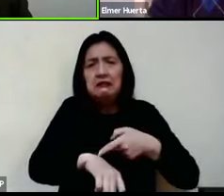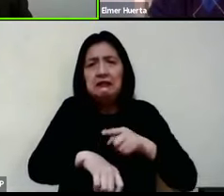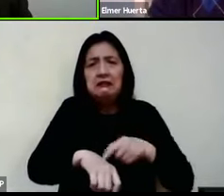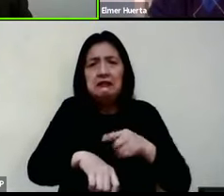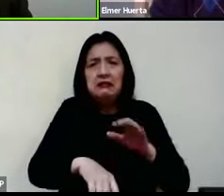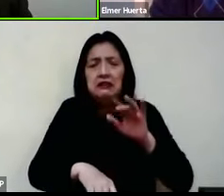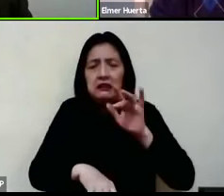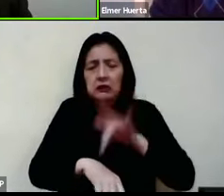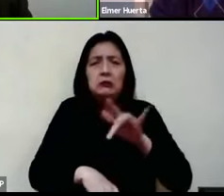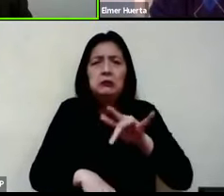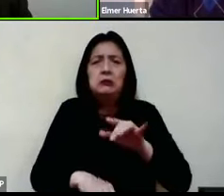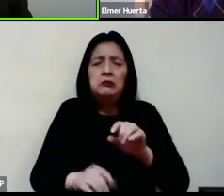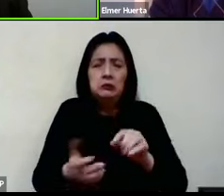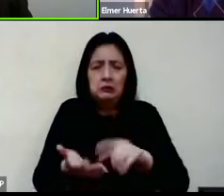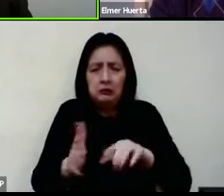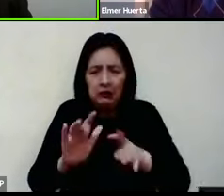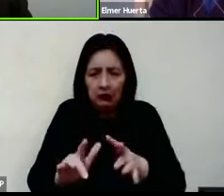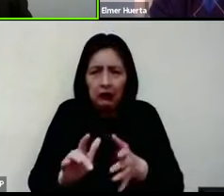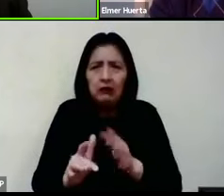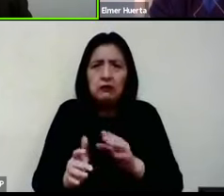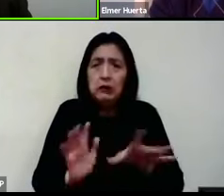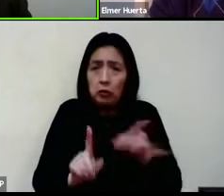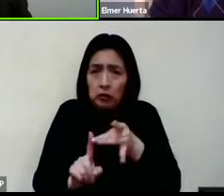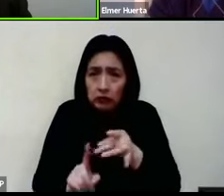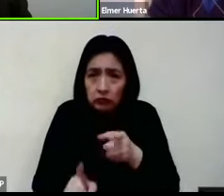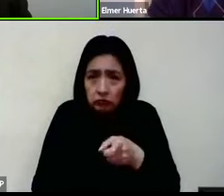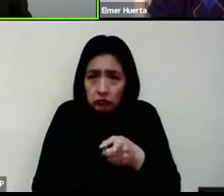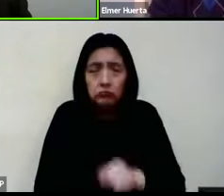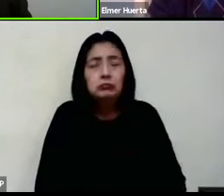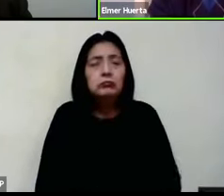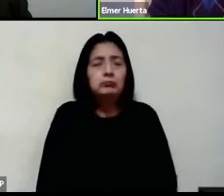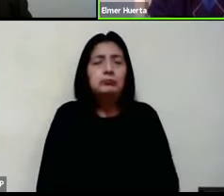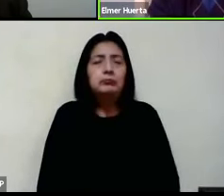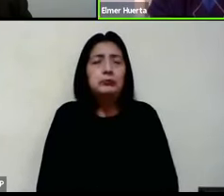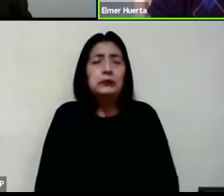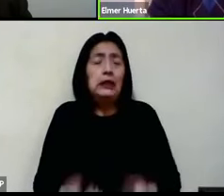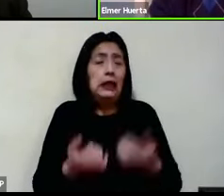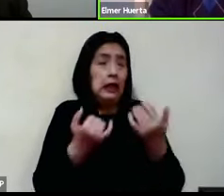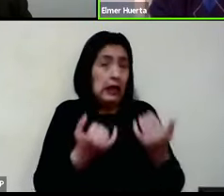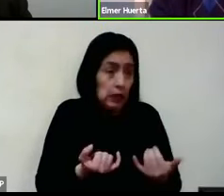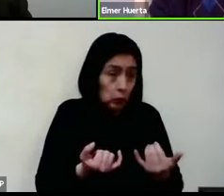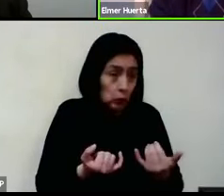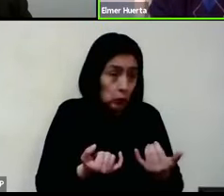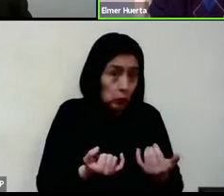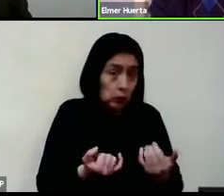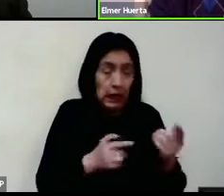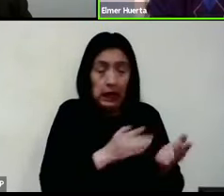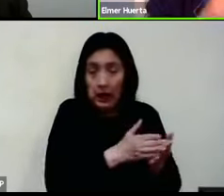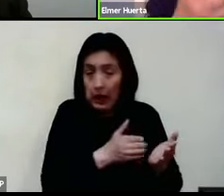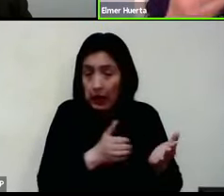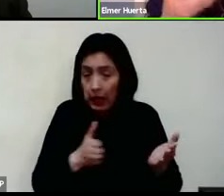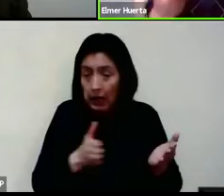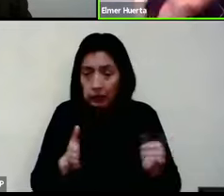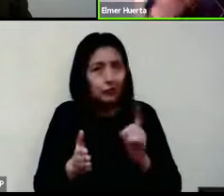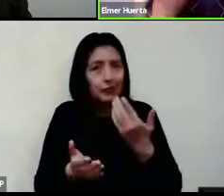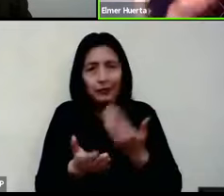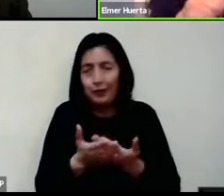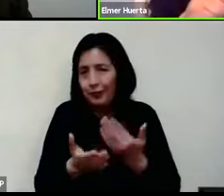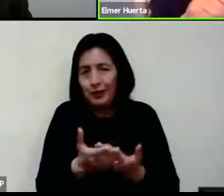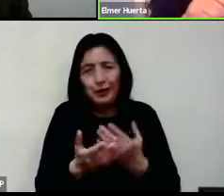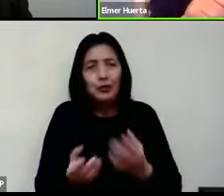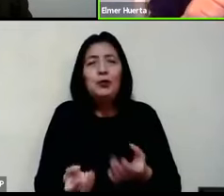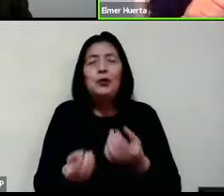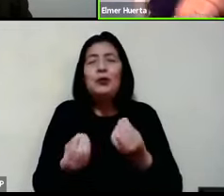superficie, ¿hay riesgo de contagio? Muy bien. Hasta ahora no se ha demostrado ruta a través